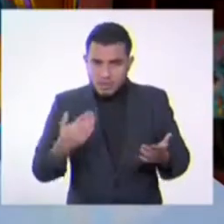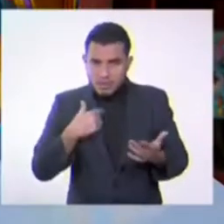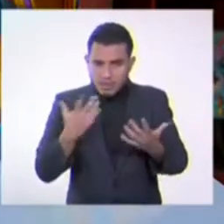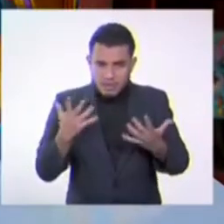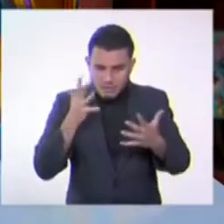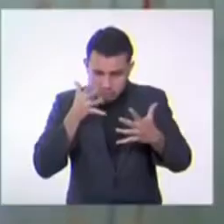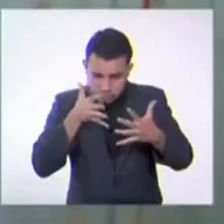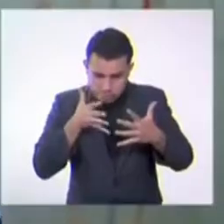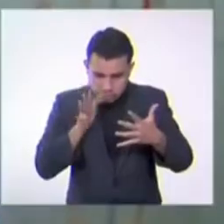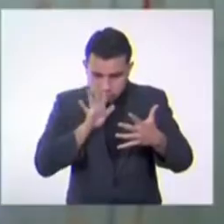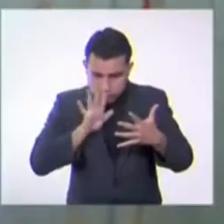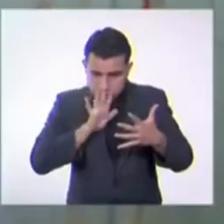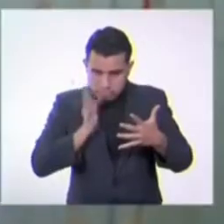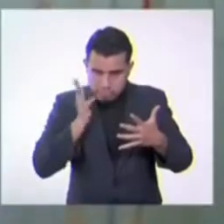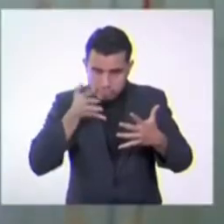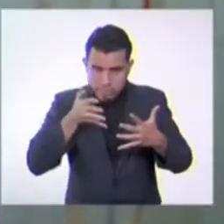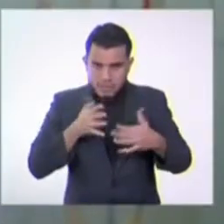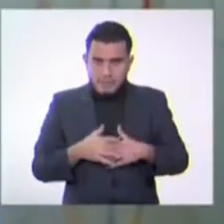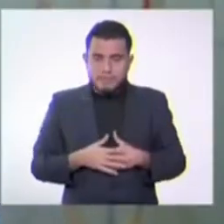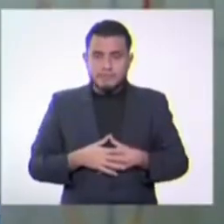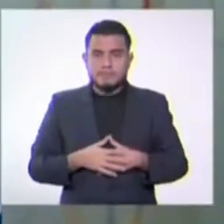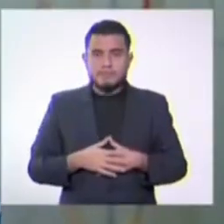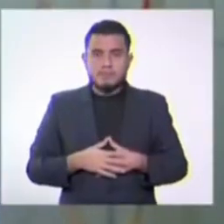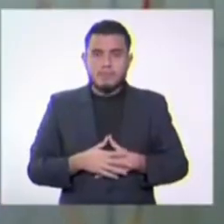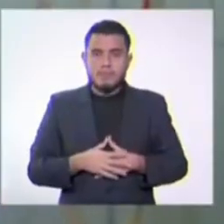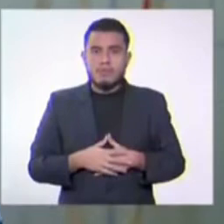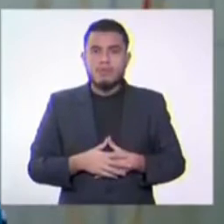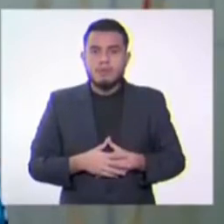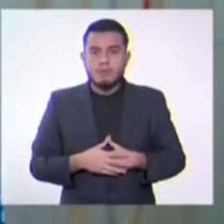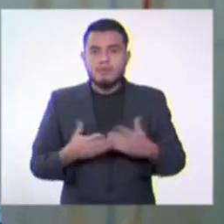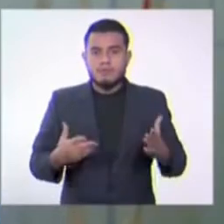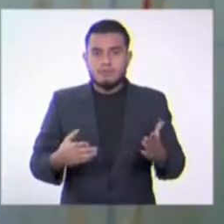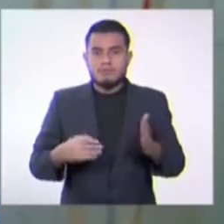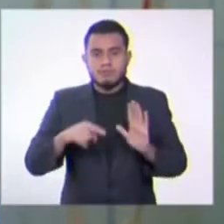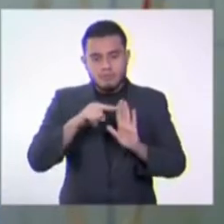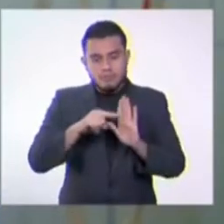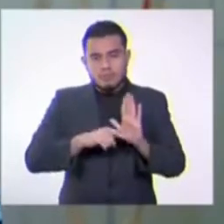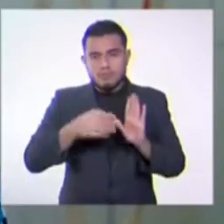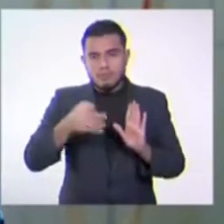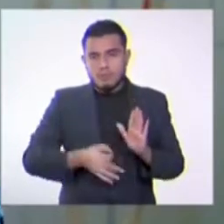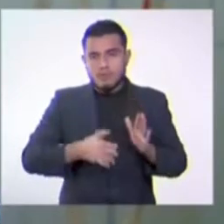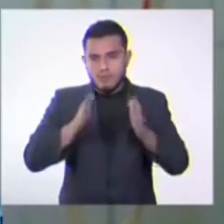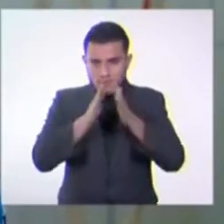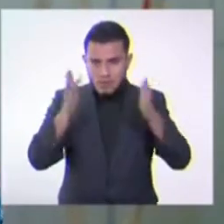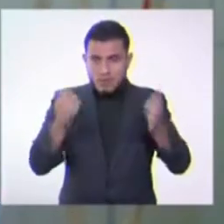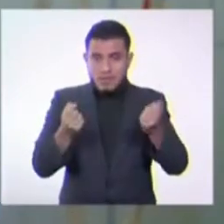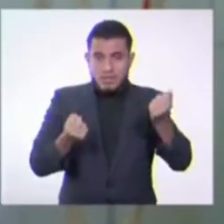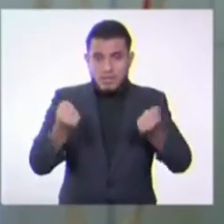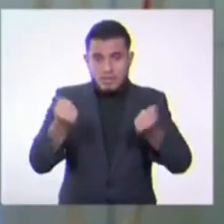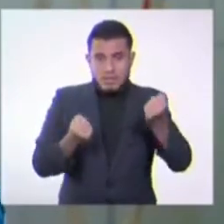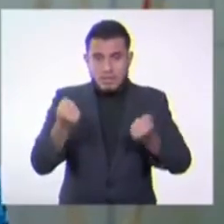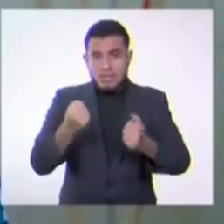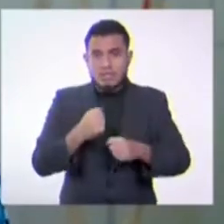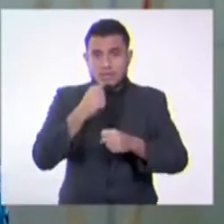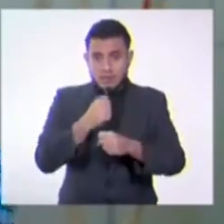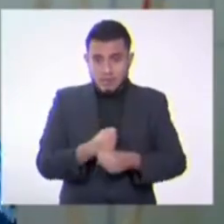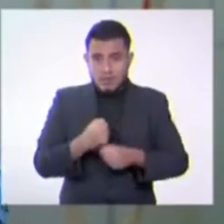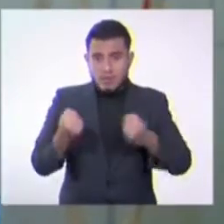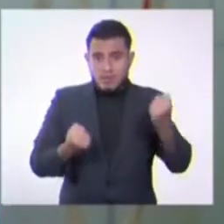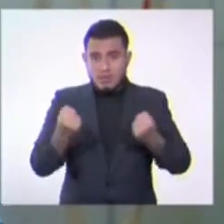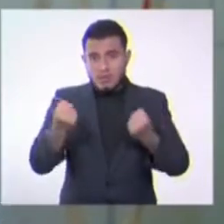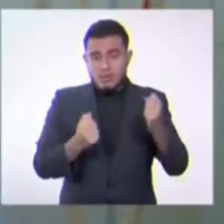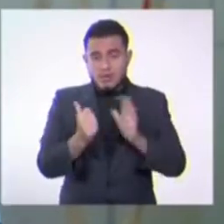de atenuación. De hecho, en el Reglamento General de Tránsito y Seguridad Vial, en el